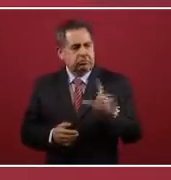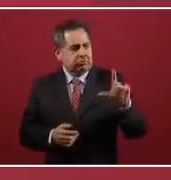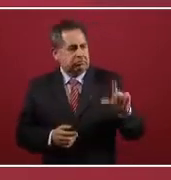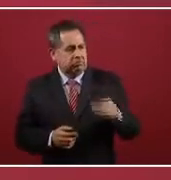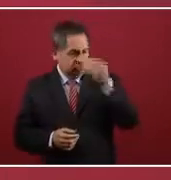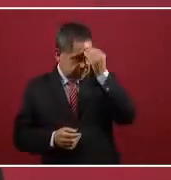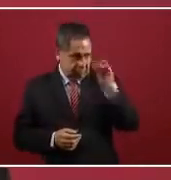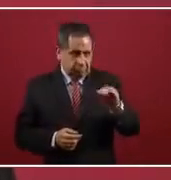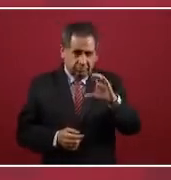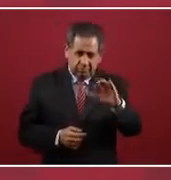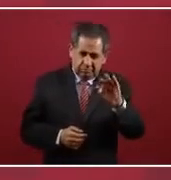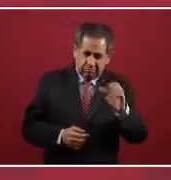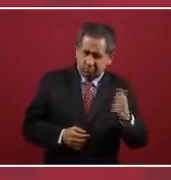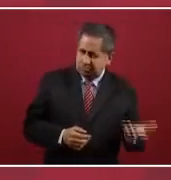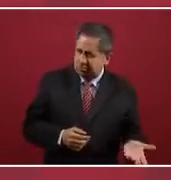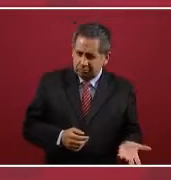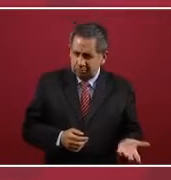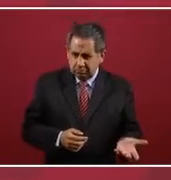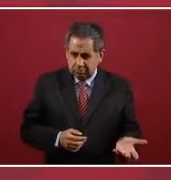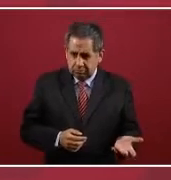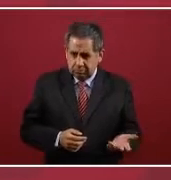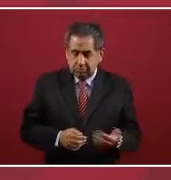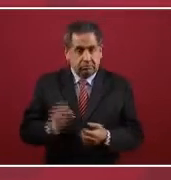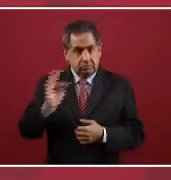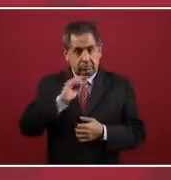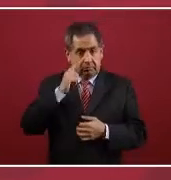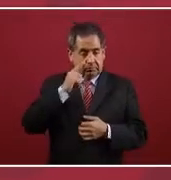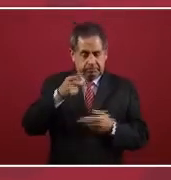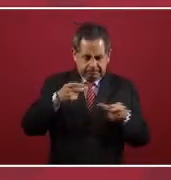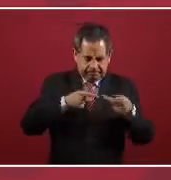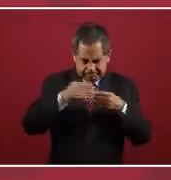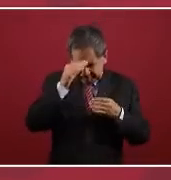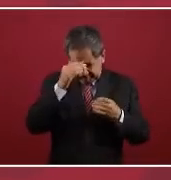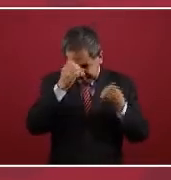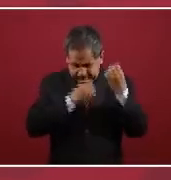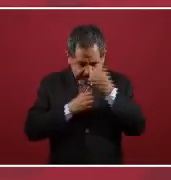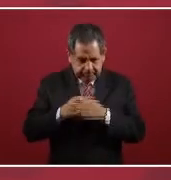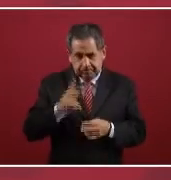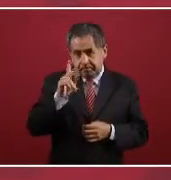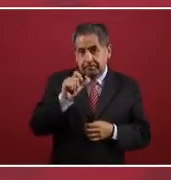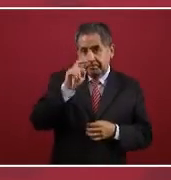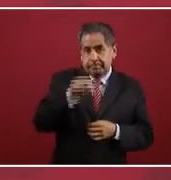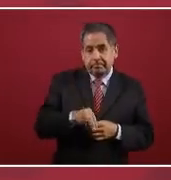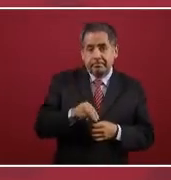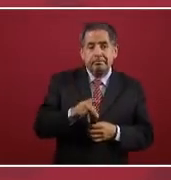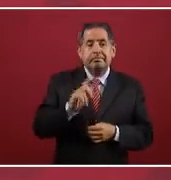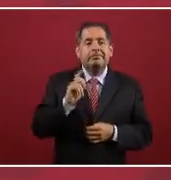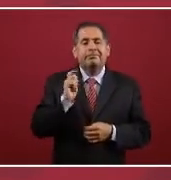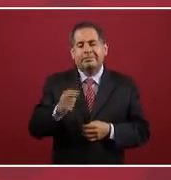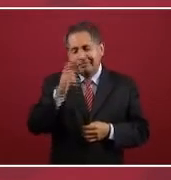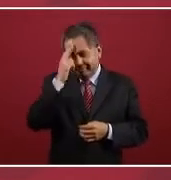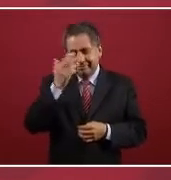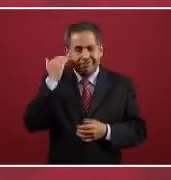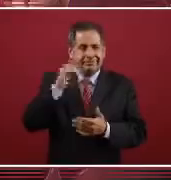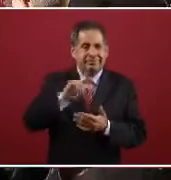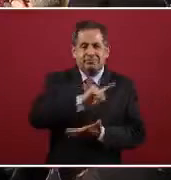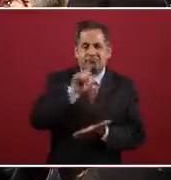ustedes revisan los planes a partir de la llamada reforma energética,